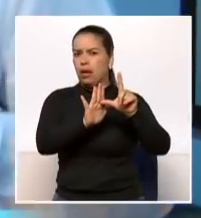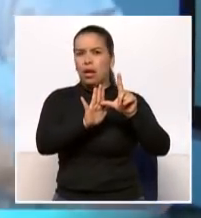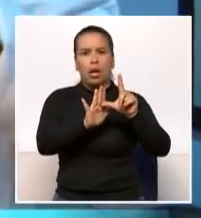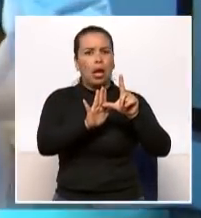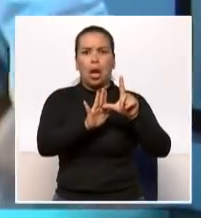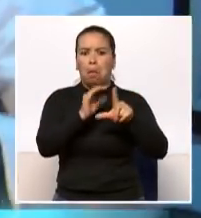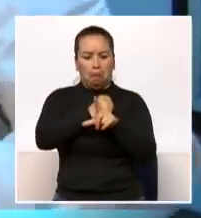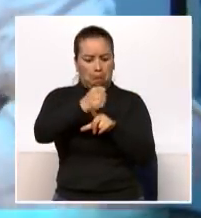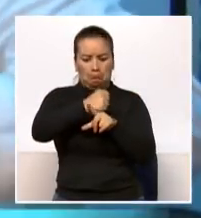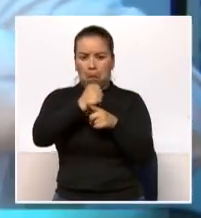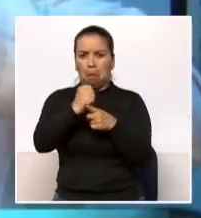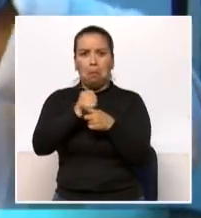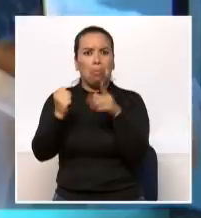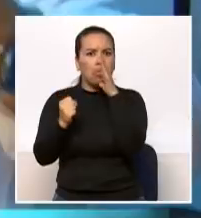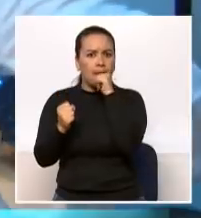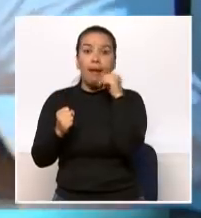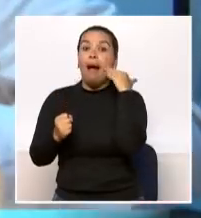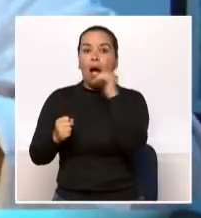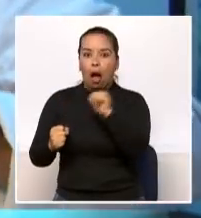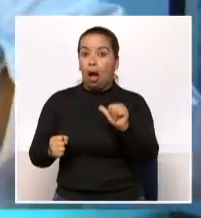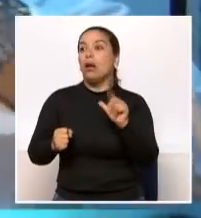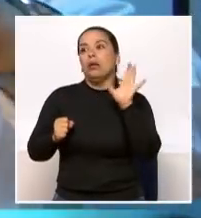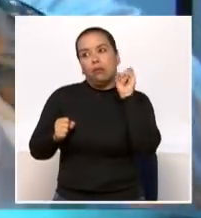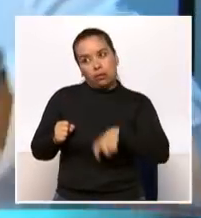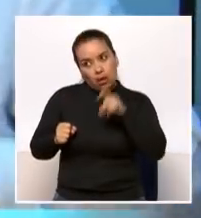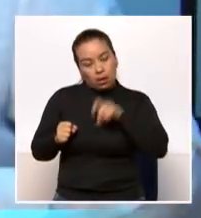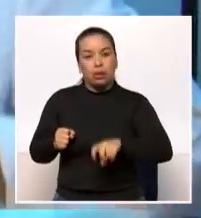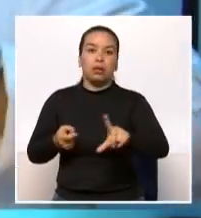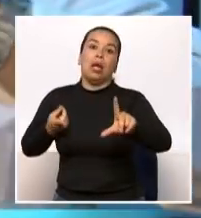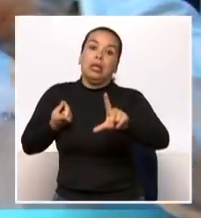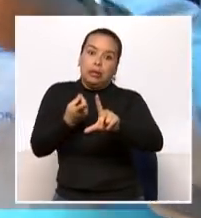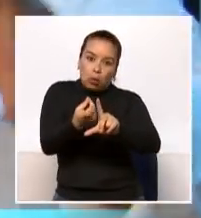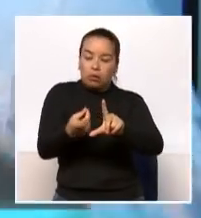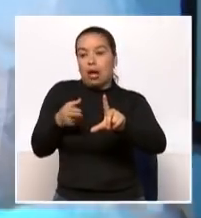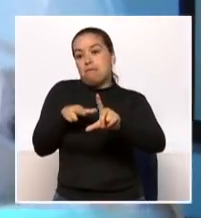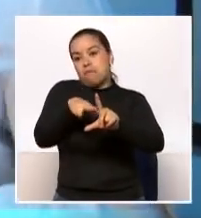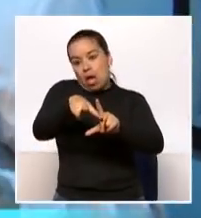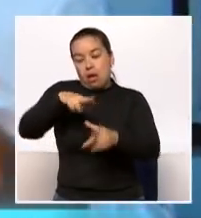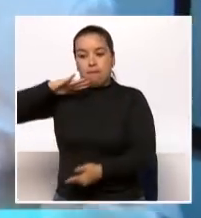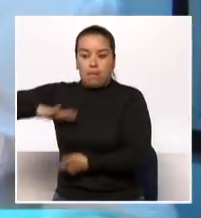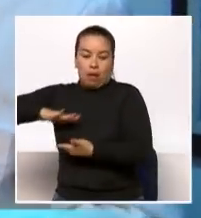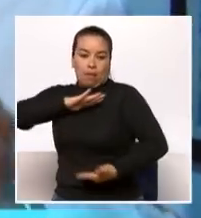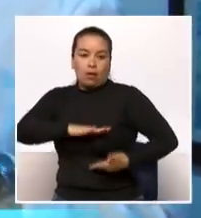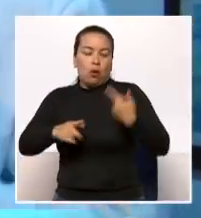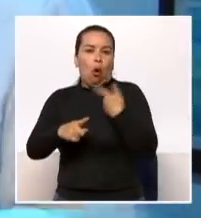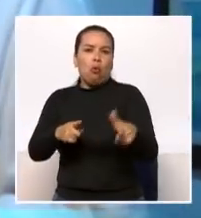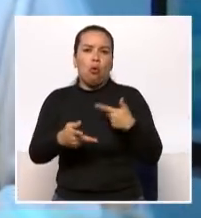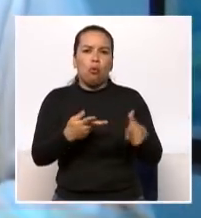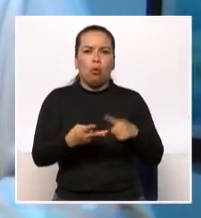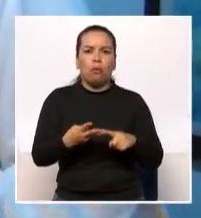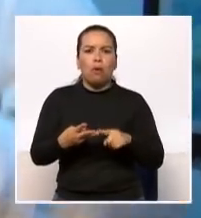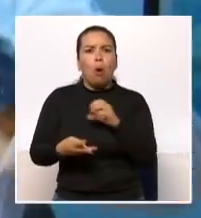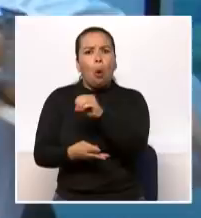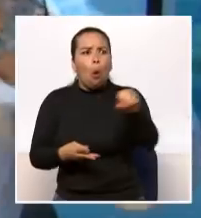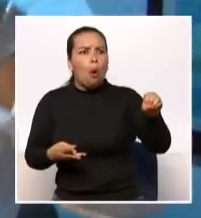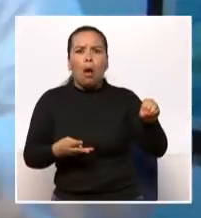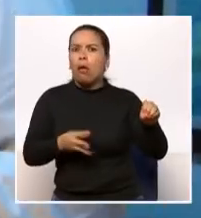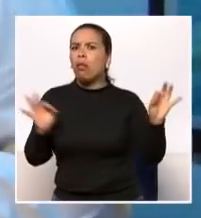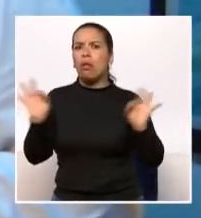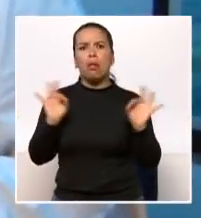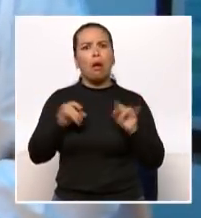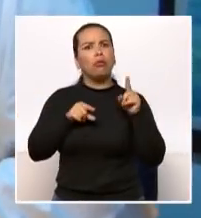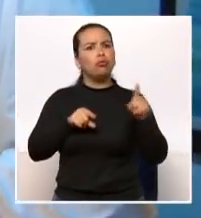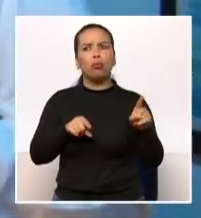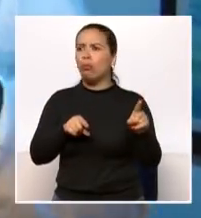examinan. Las mujeres son las que hacen todo ese curso de hacerse la citología, de hacerse la mamografía, pero usted nunca escucha que un hombre vaya a hacerse un examen